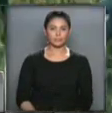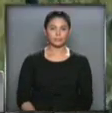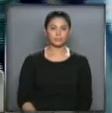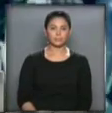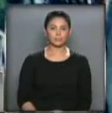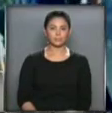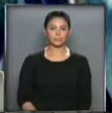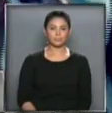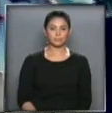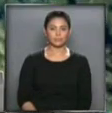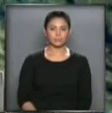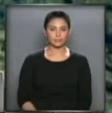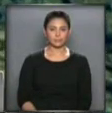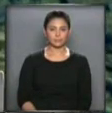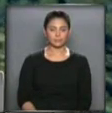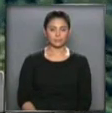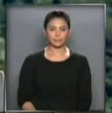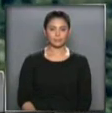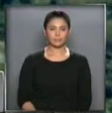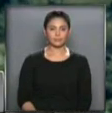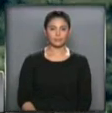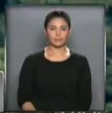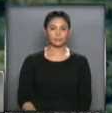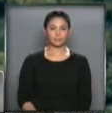los brazos también, porque aquí